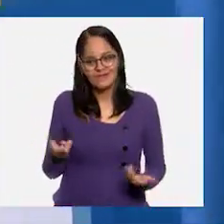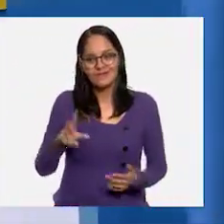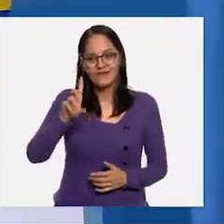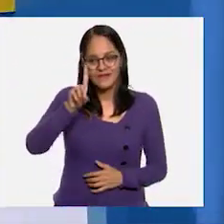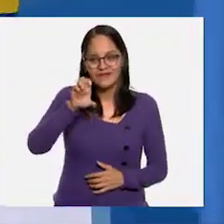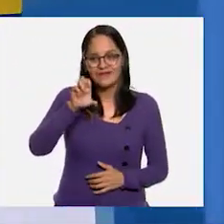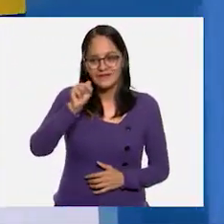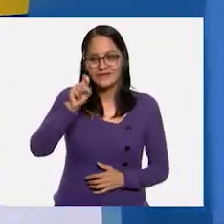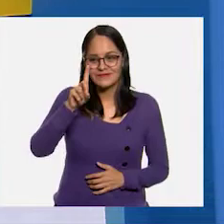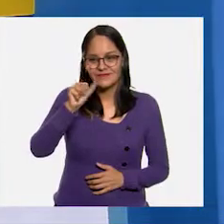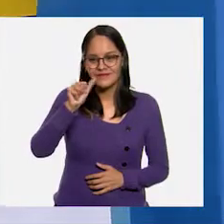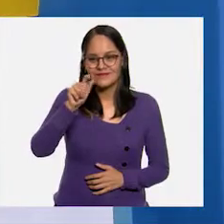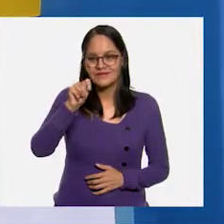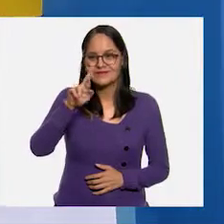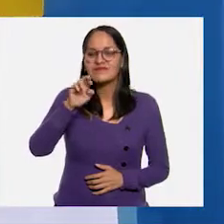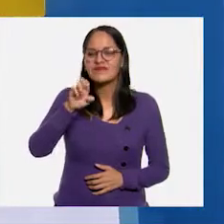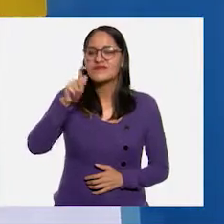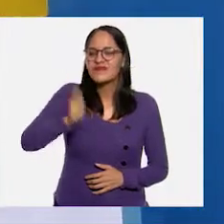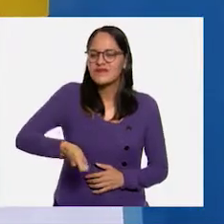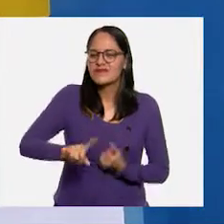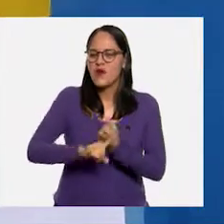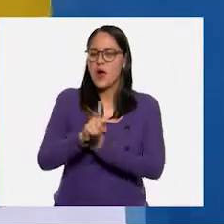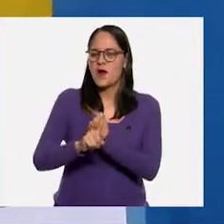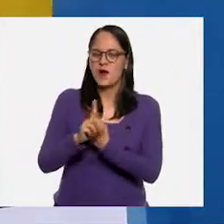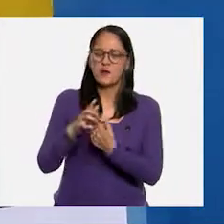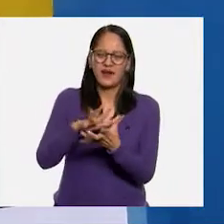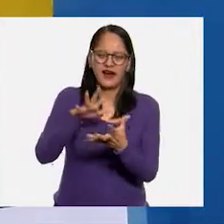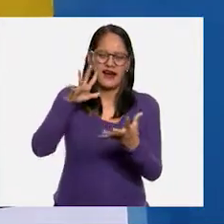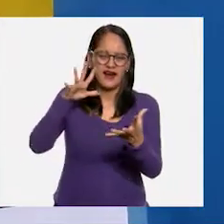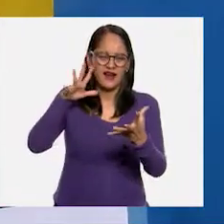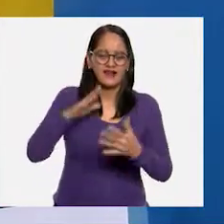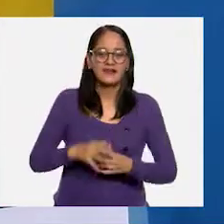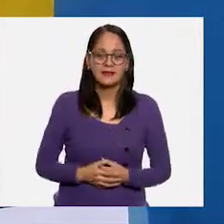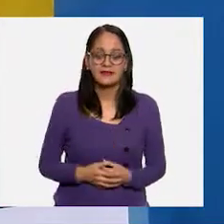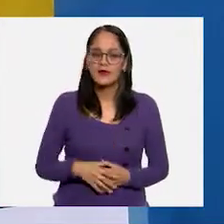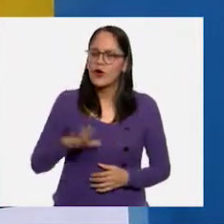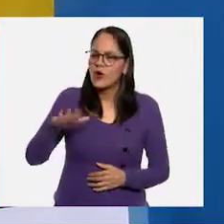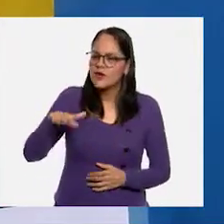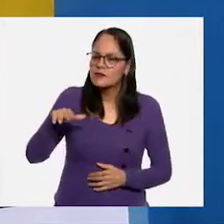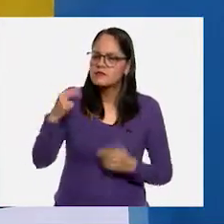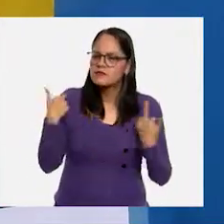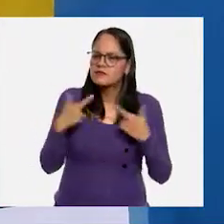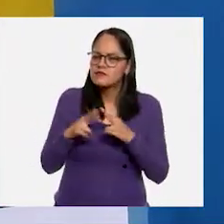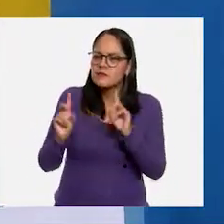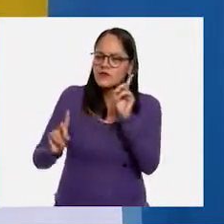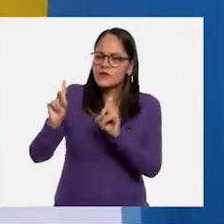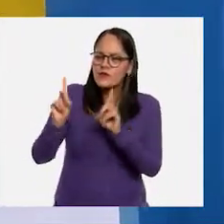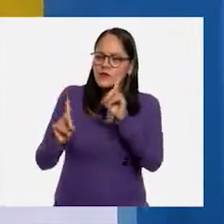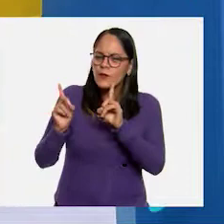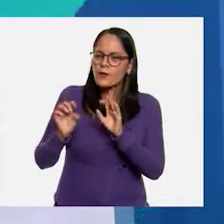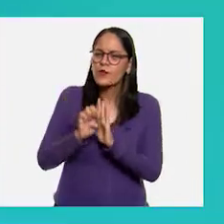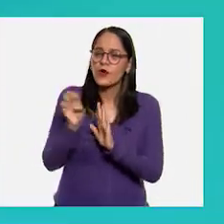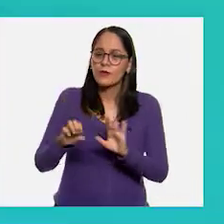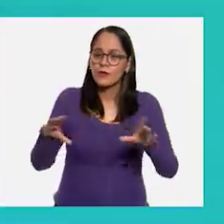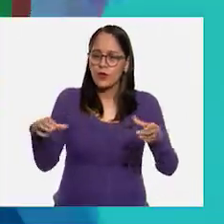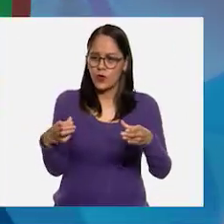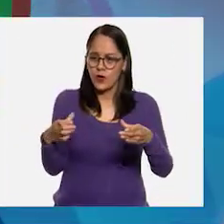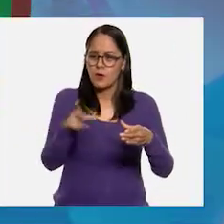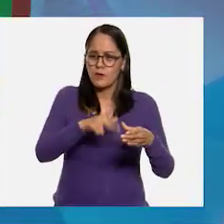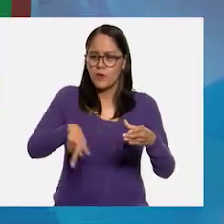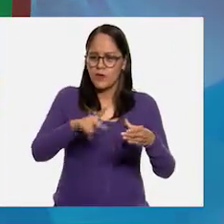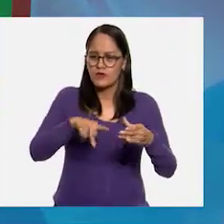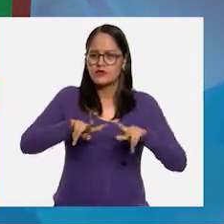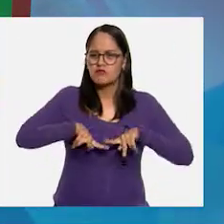desastre. Exactamente. Pero, maestra, ya me surgió otra duda. Muy bien. ¿Qué hace una población vulnerable